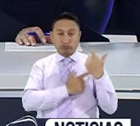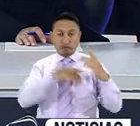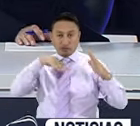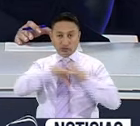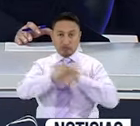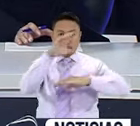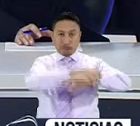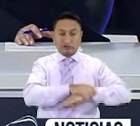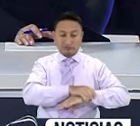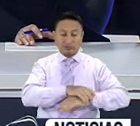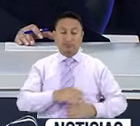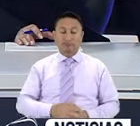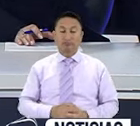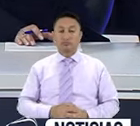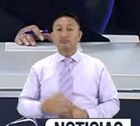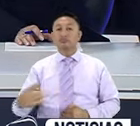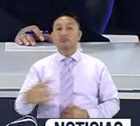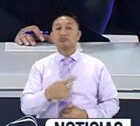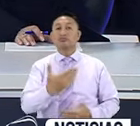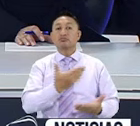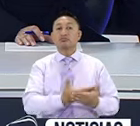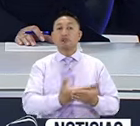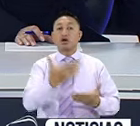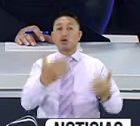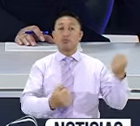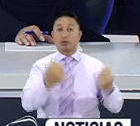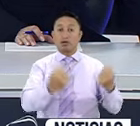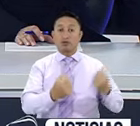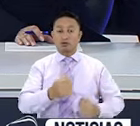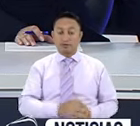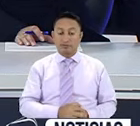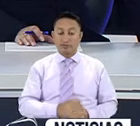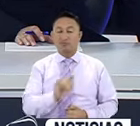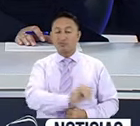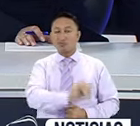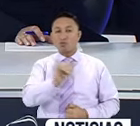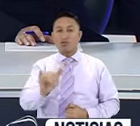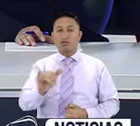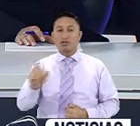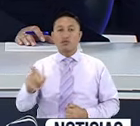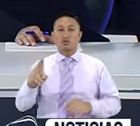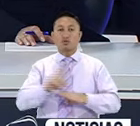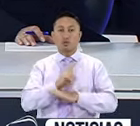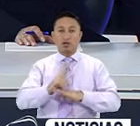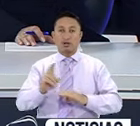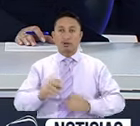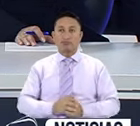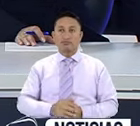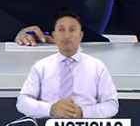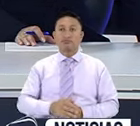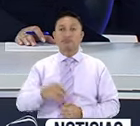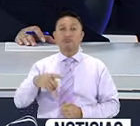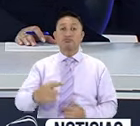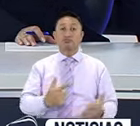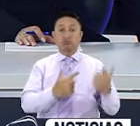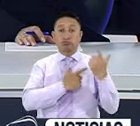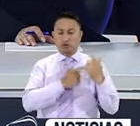acción, se decomisó un vehículo blindado, similar al que se utiliza por parte de las Fuerzas Armadas.